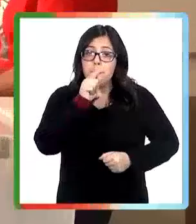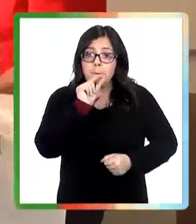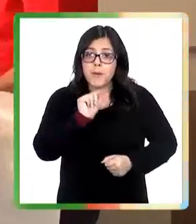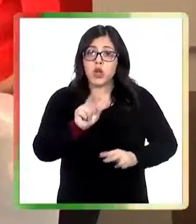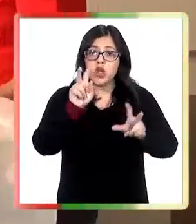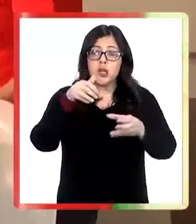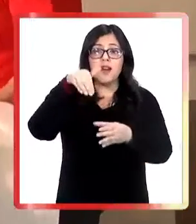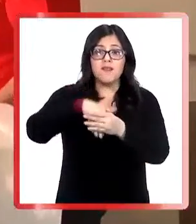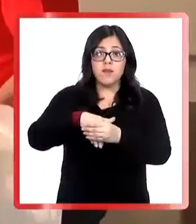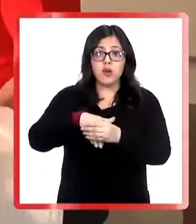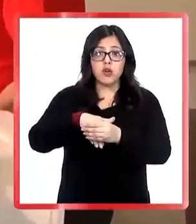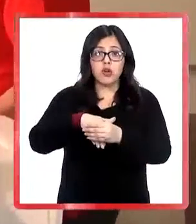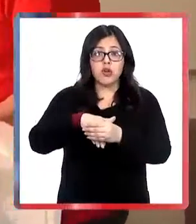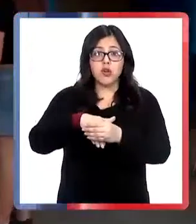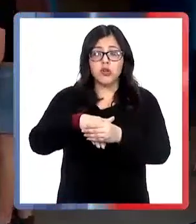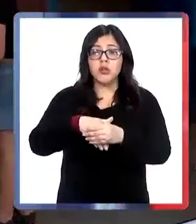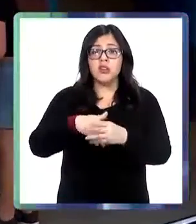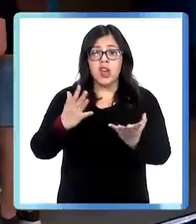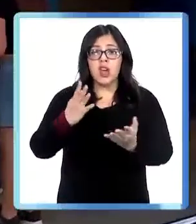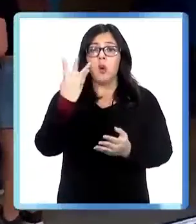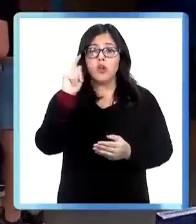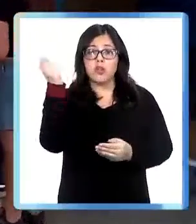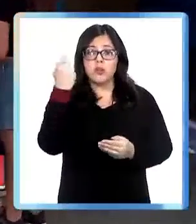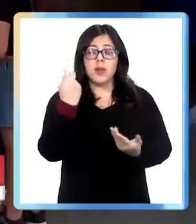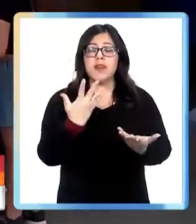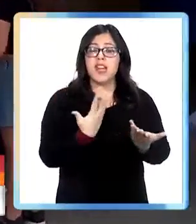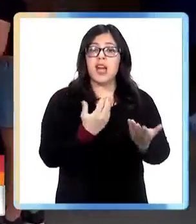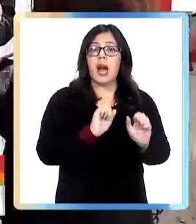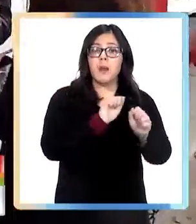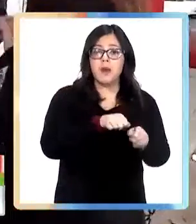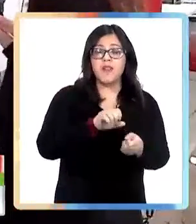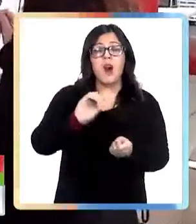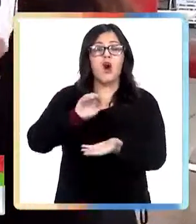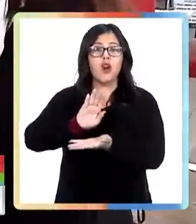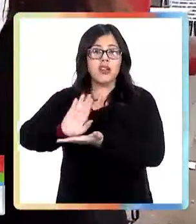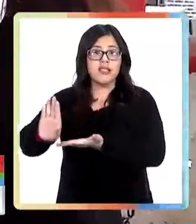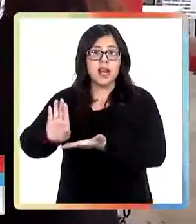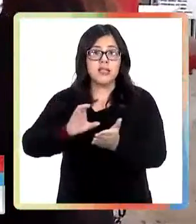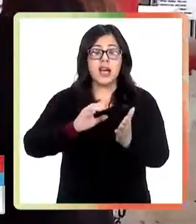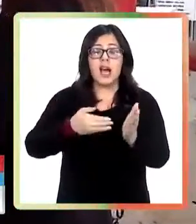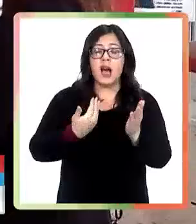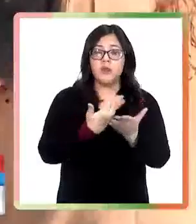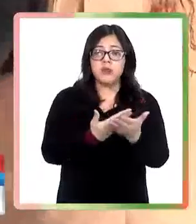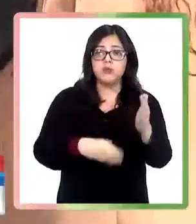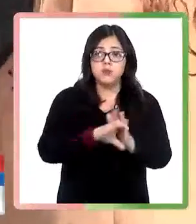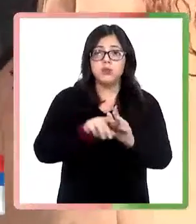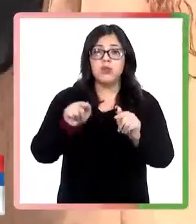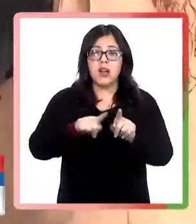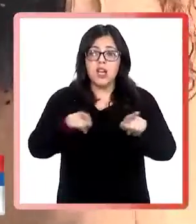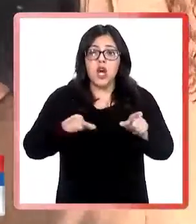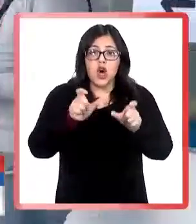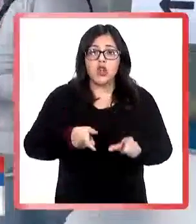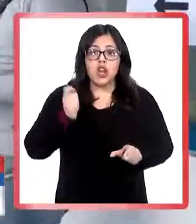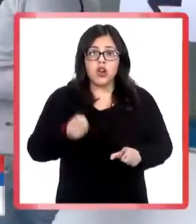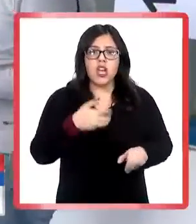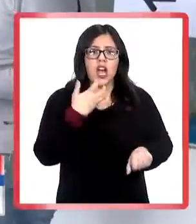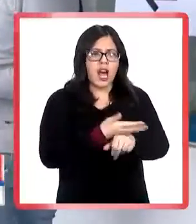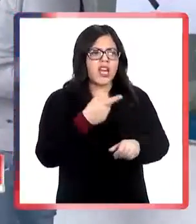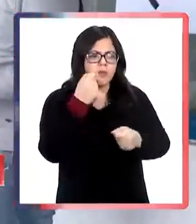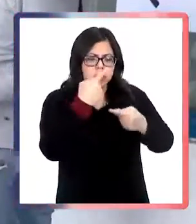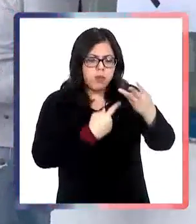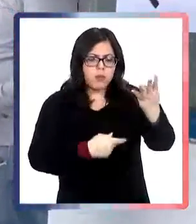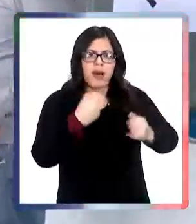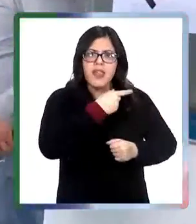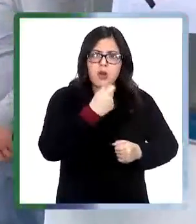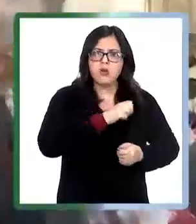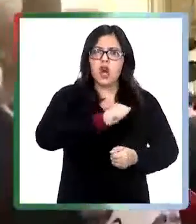En el camino al plebiscito constitucional para aprobar o rechazar la propuesta de constitución, la Contraloría ha recibido una serie de denuncias